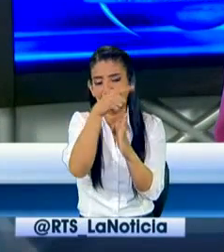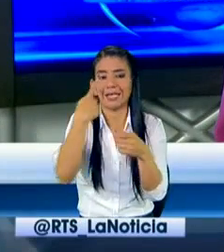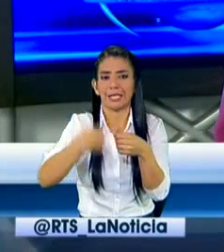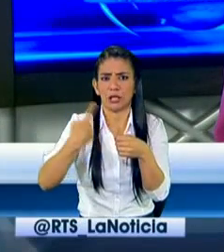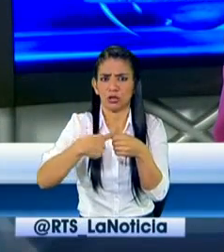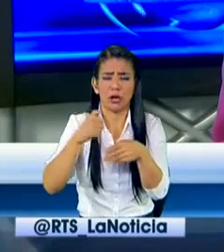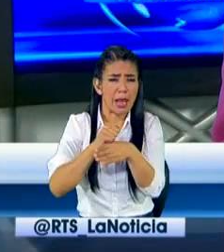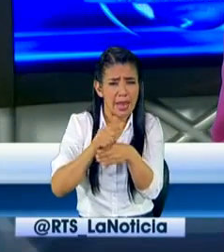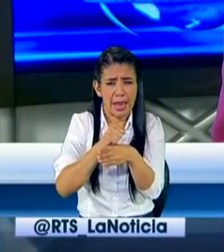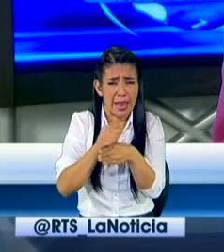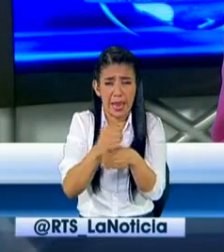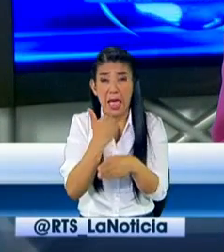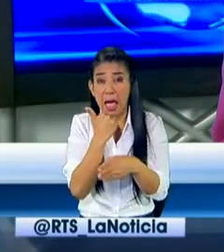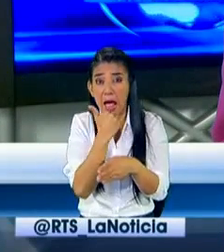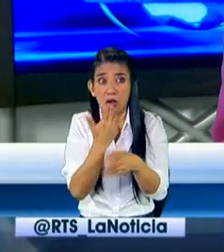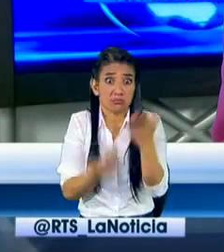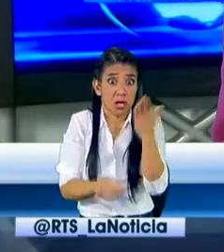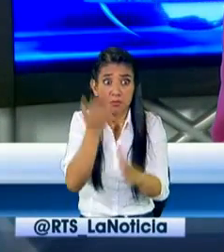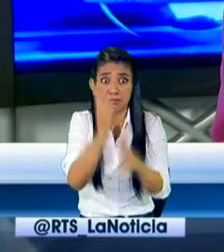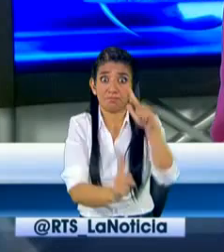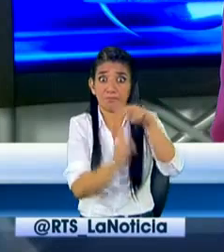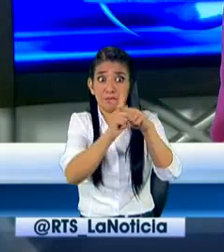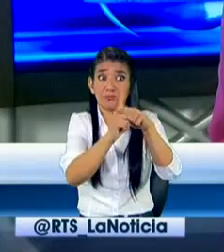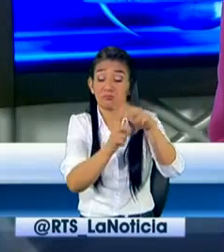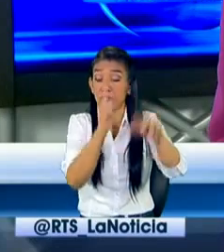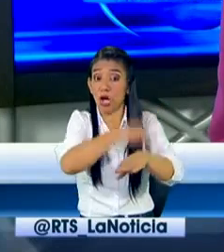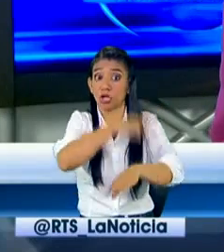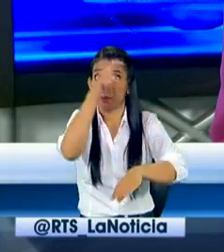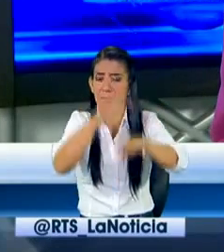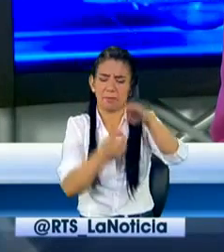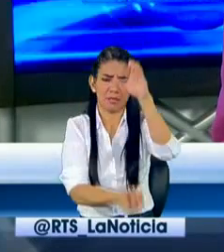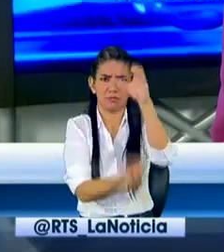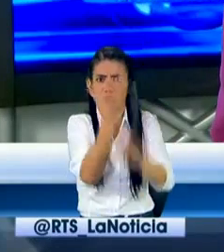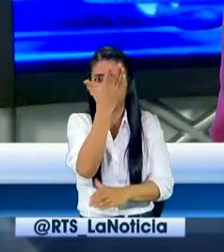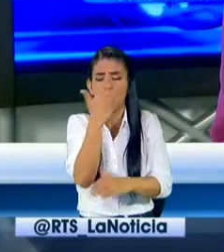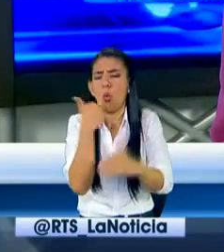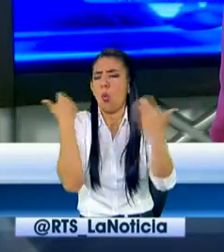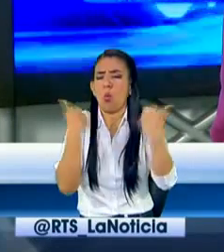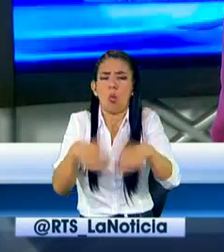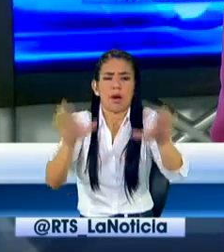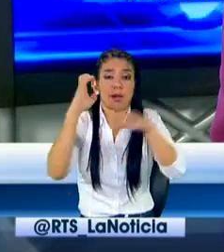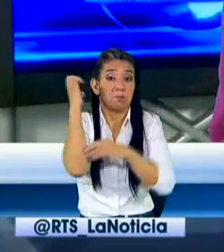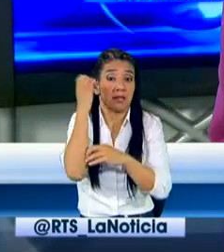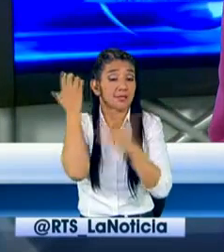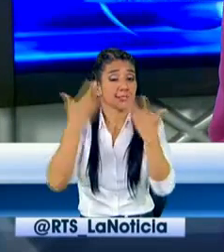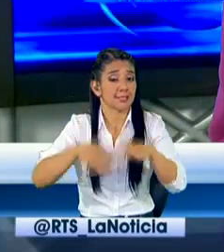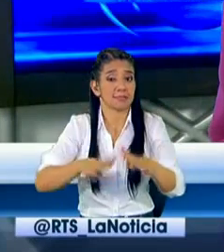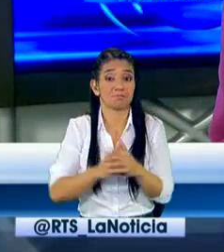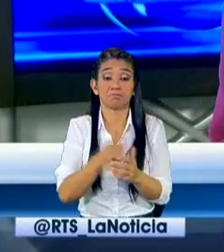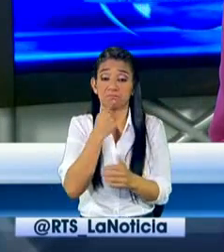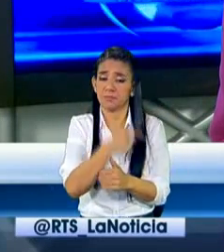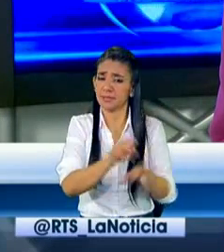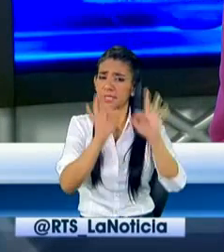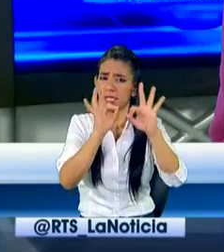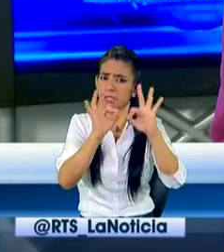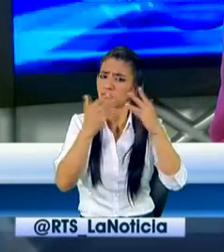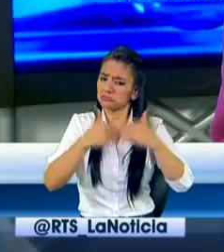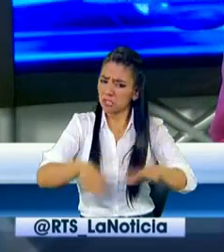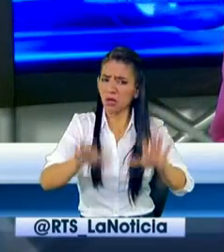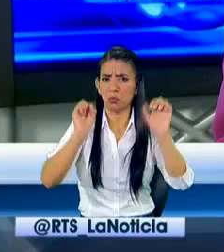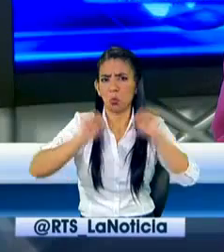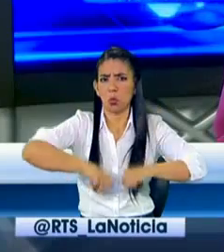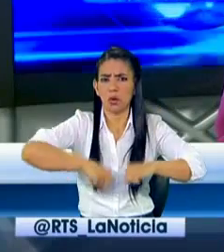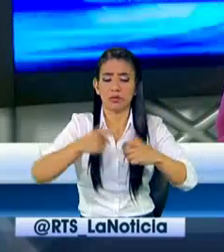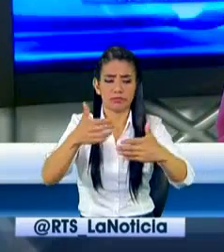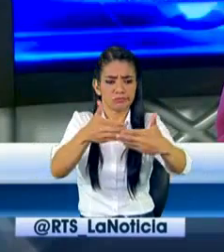el punto determinado como seguro, organizados a través de brigadas. El simulacro lo hicimos simulando que hubiera hecho